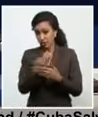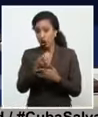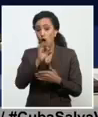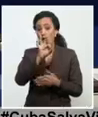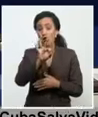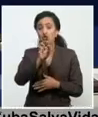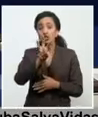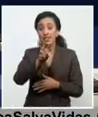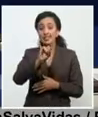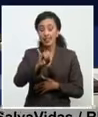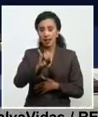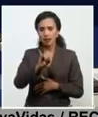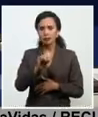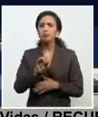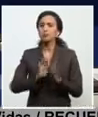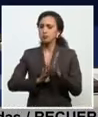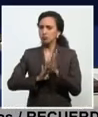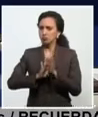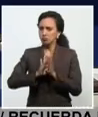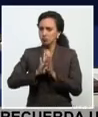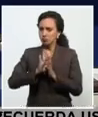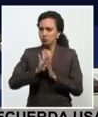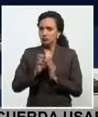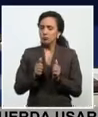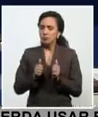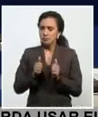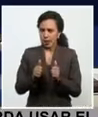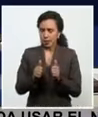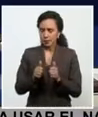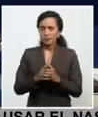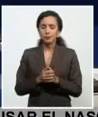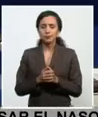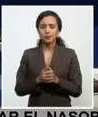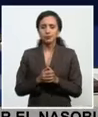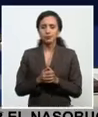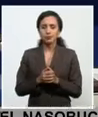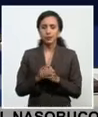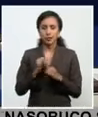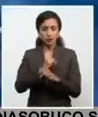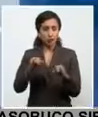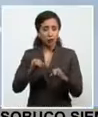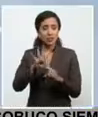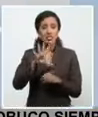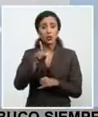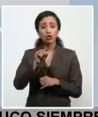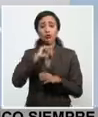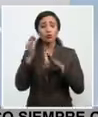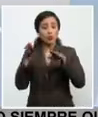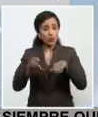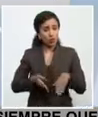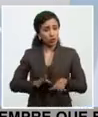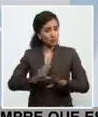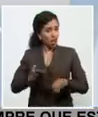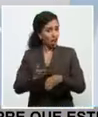836 presentan una evolución clínica estable. Se reportan 51 fallecidos, como yo dije